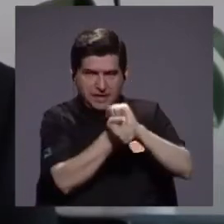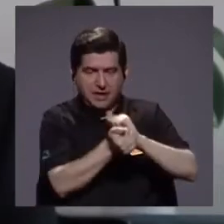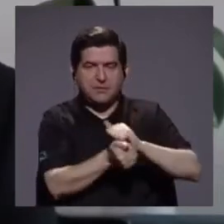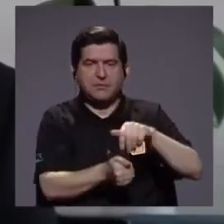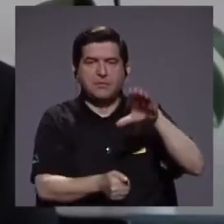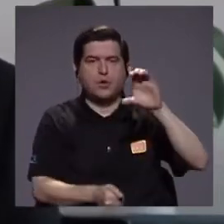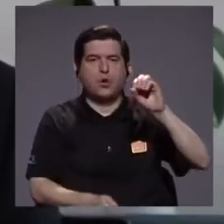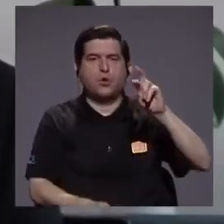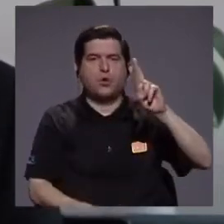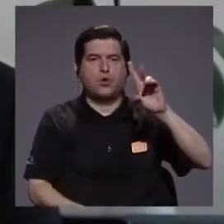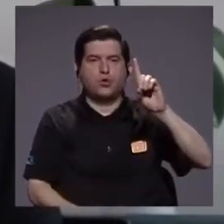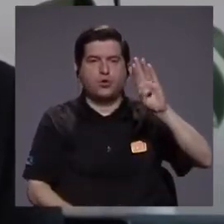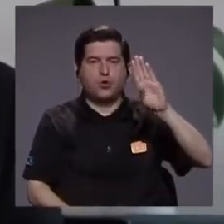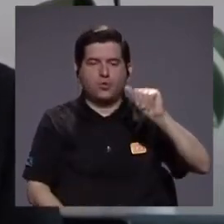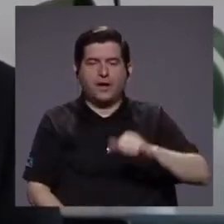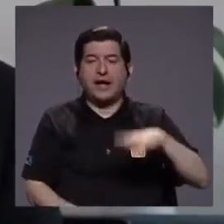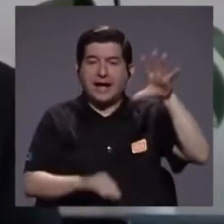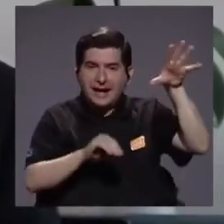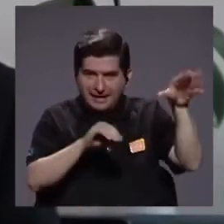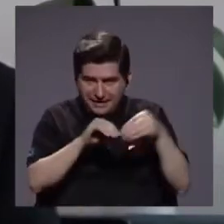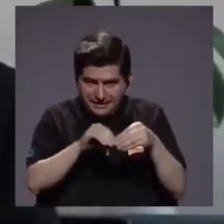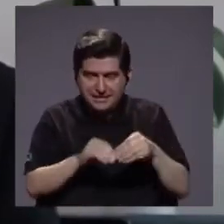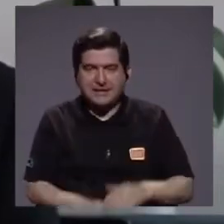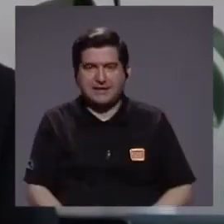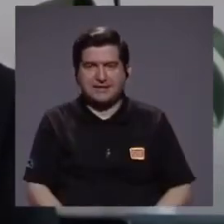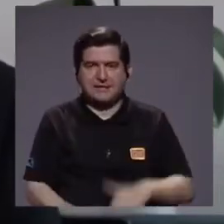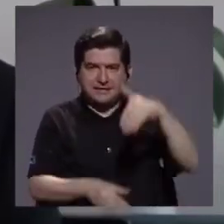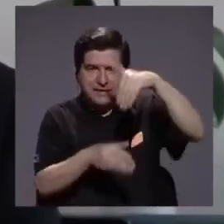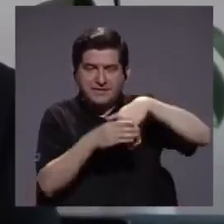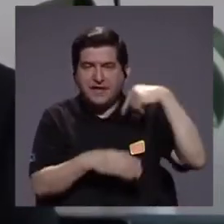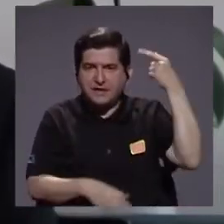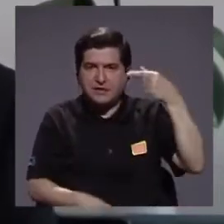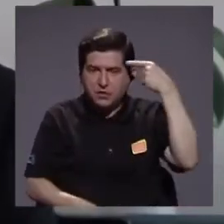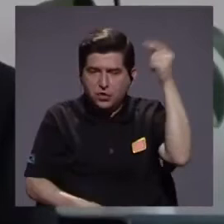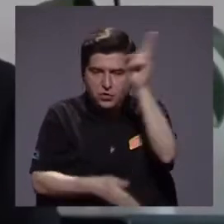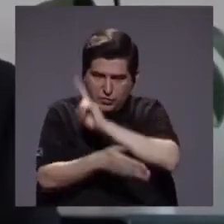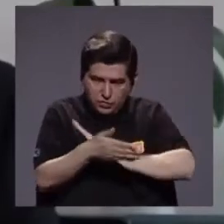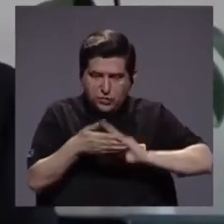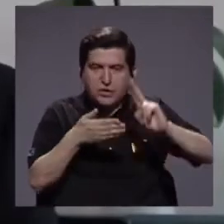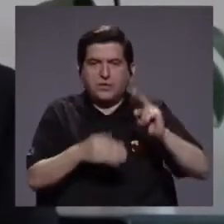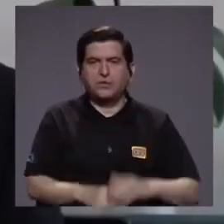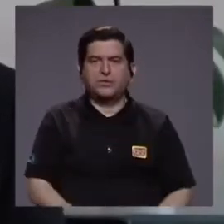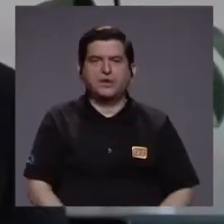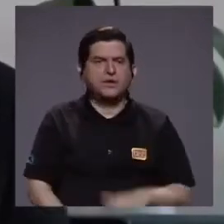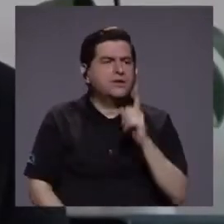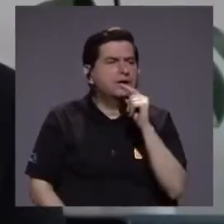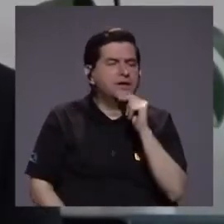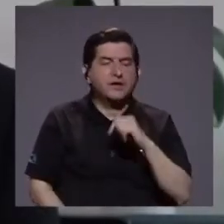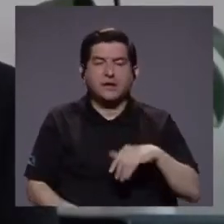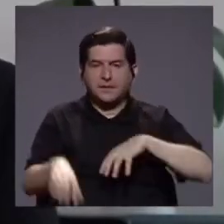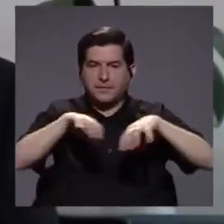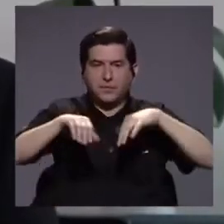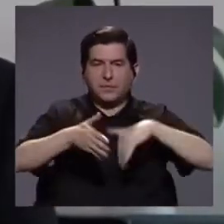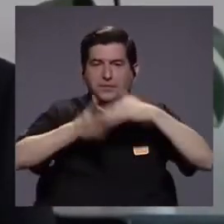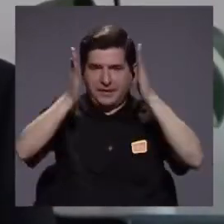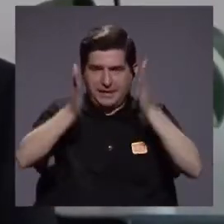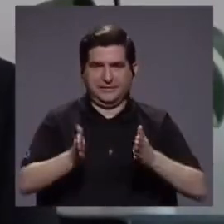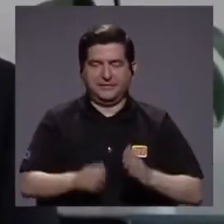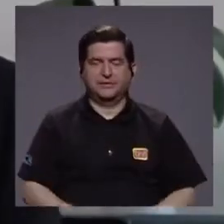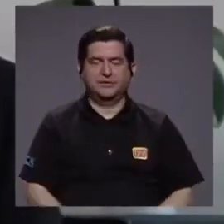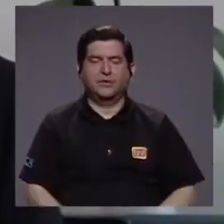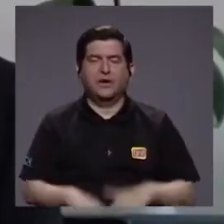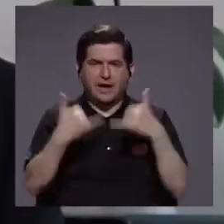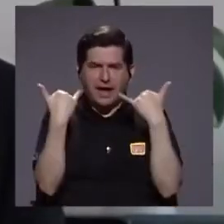que justamente incorpora dentro del gobierno universitario a el movimiento estudiantil. En